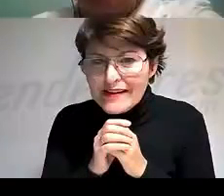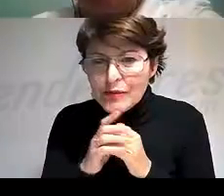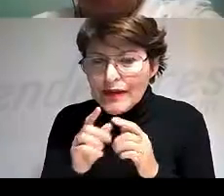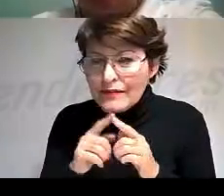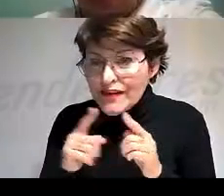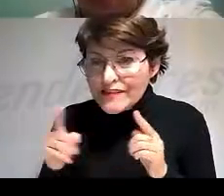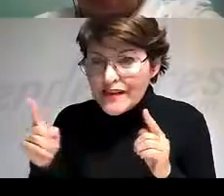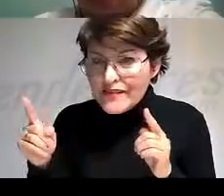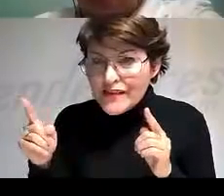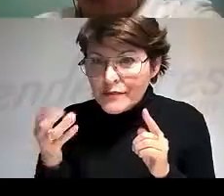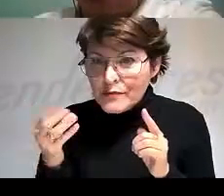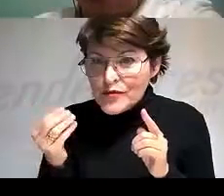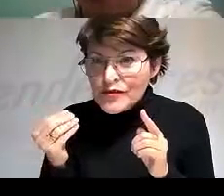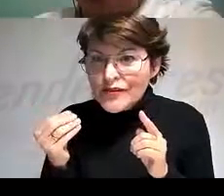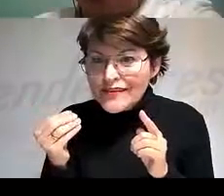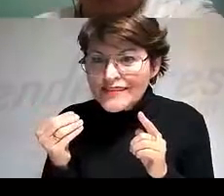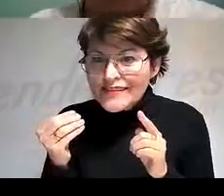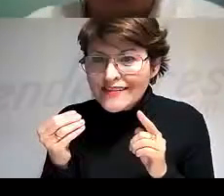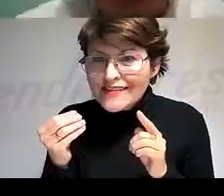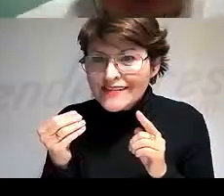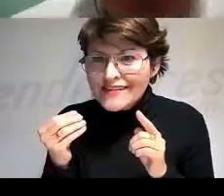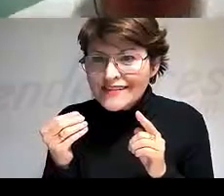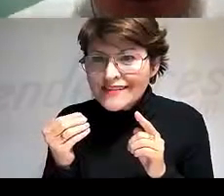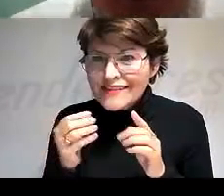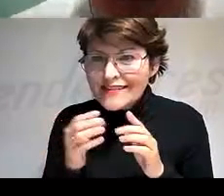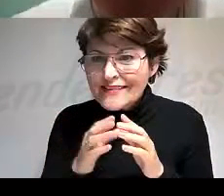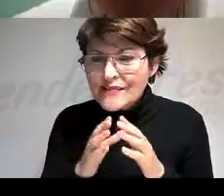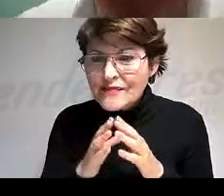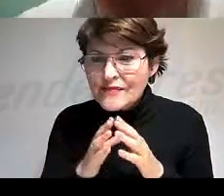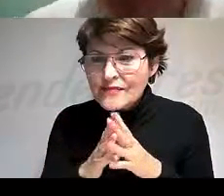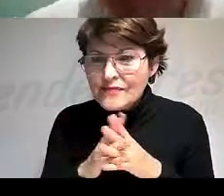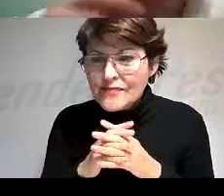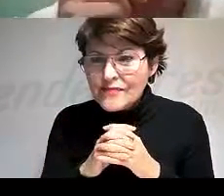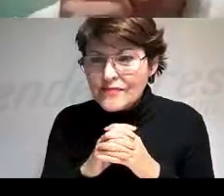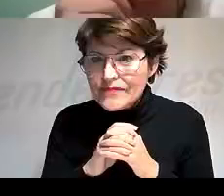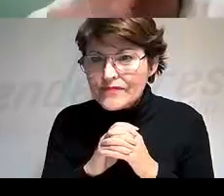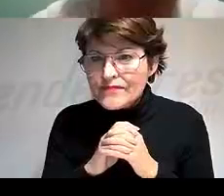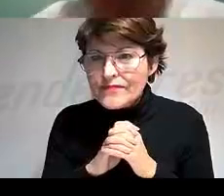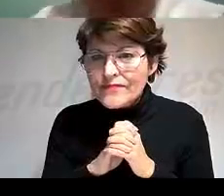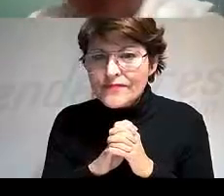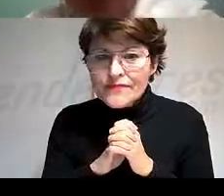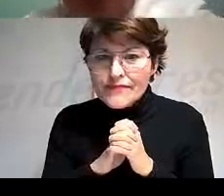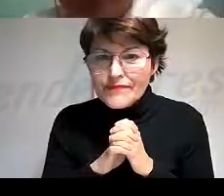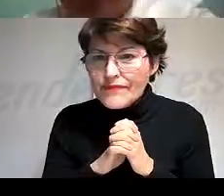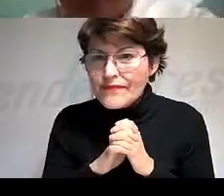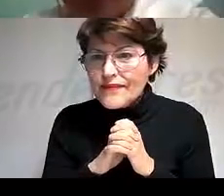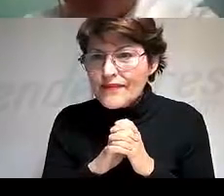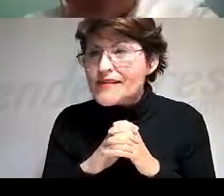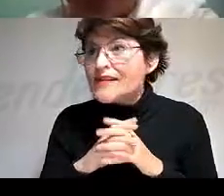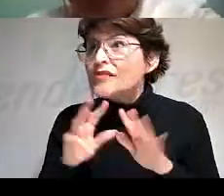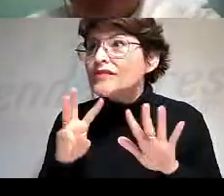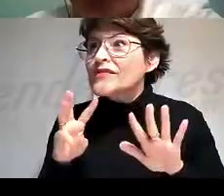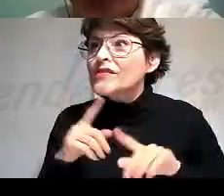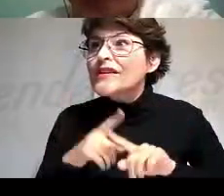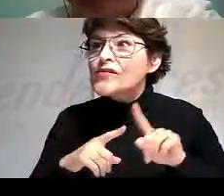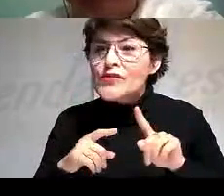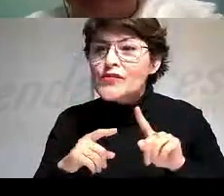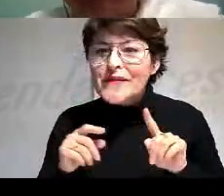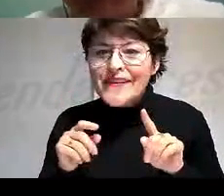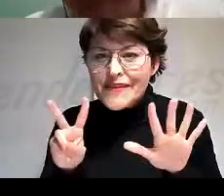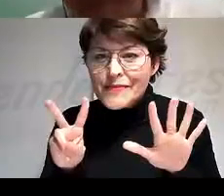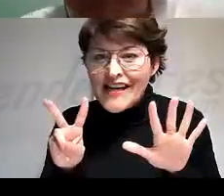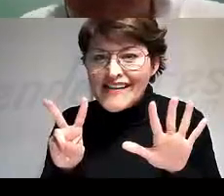mía. Falta mucho. No, yo creo que no. Si queréis, vamos rápidos. Me he liado. Es que son